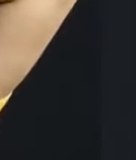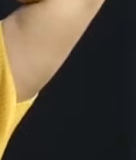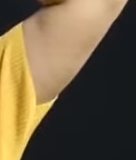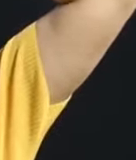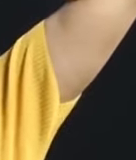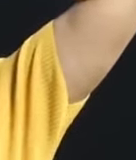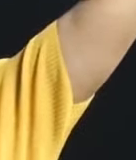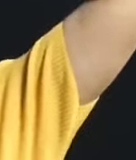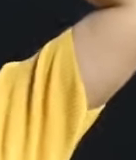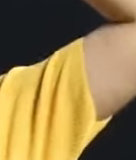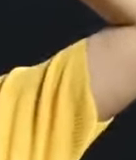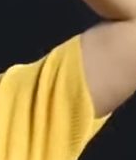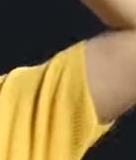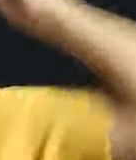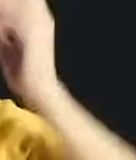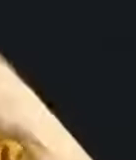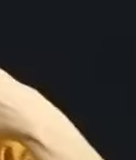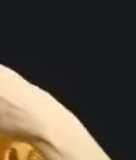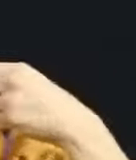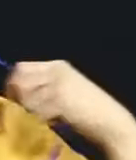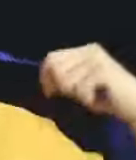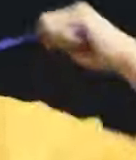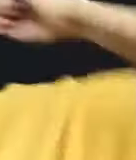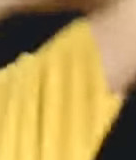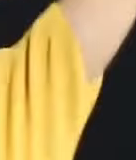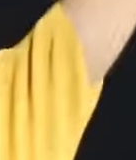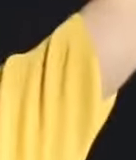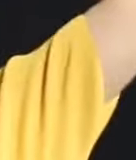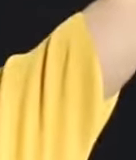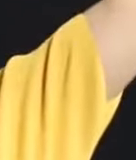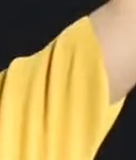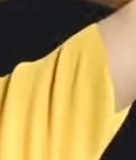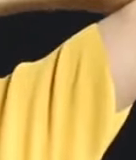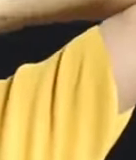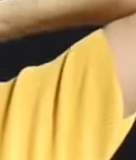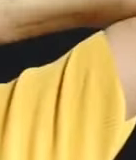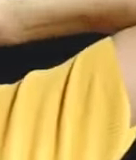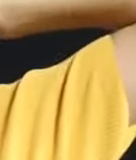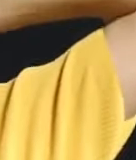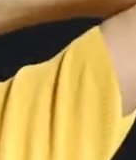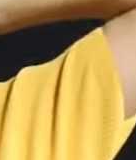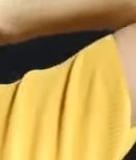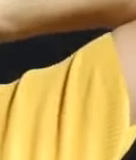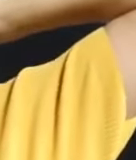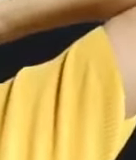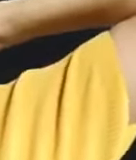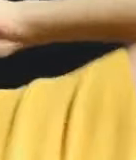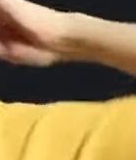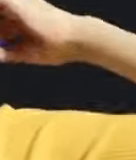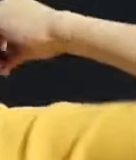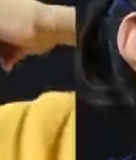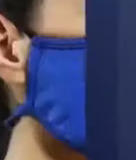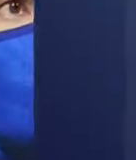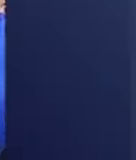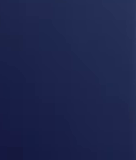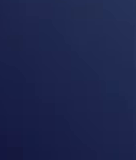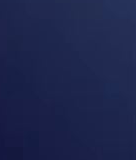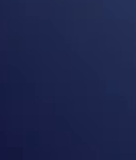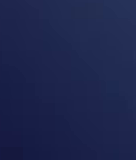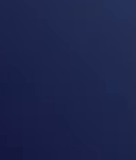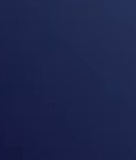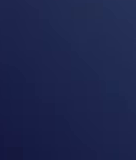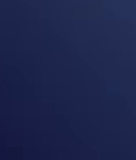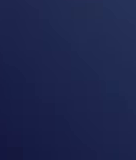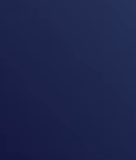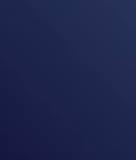o detrás de la cabeza. Coloque primero las tiras de arriba y luego las de abajo. Paso 4.